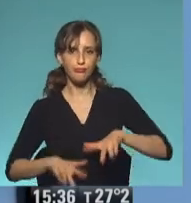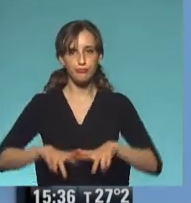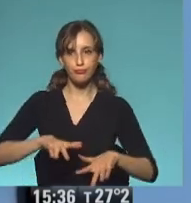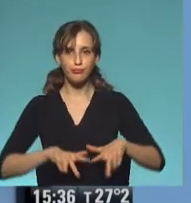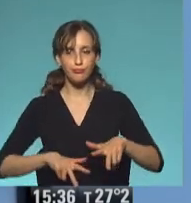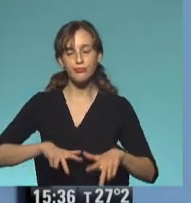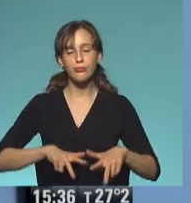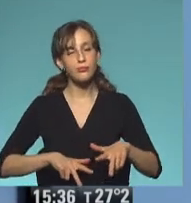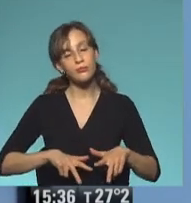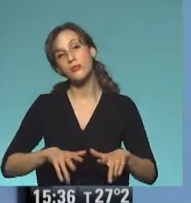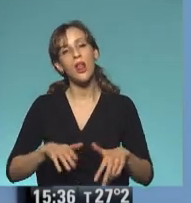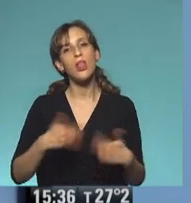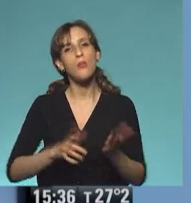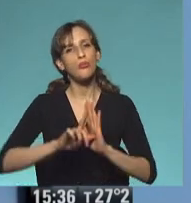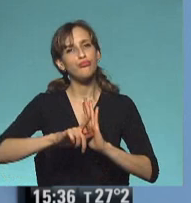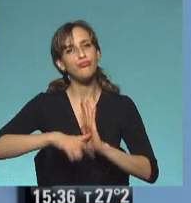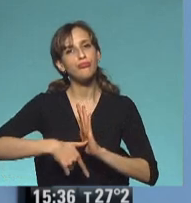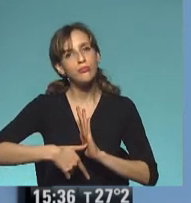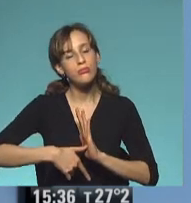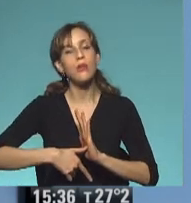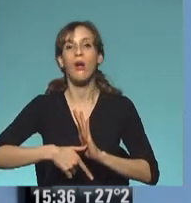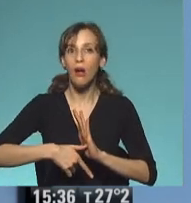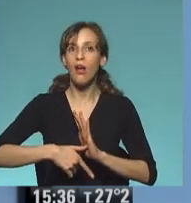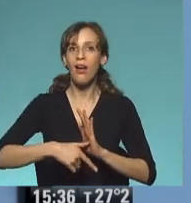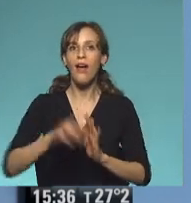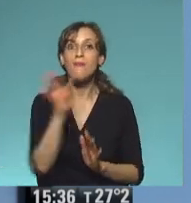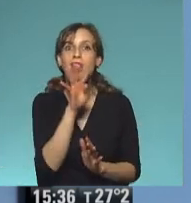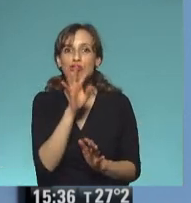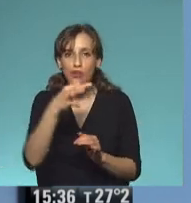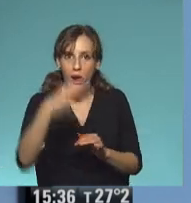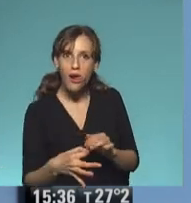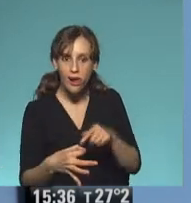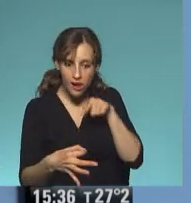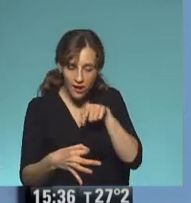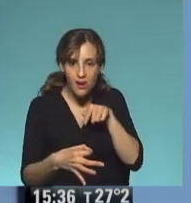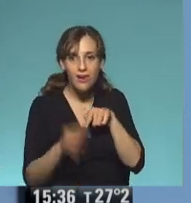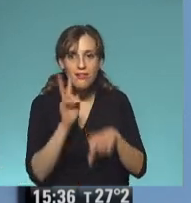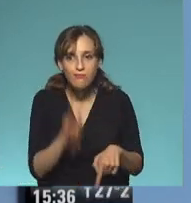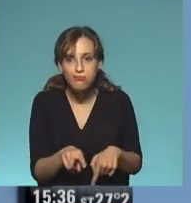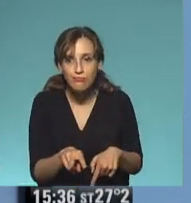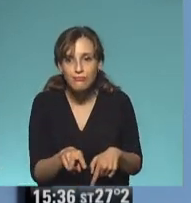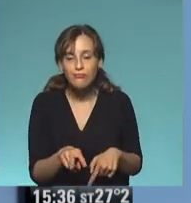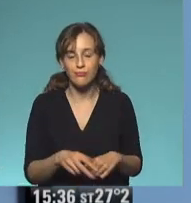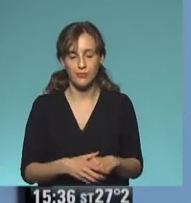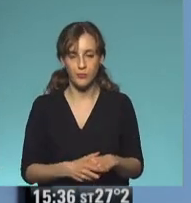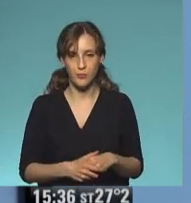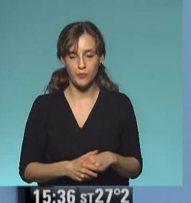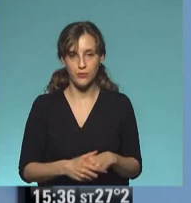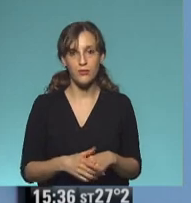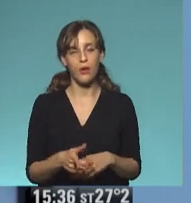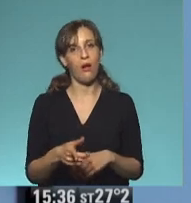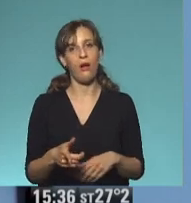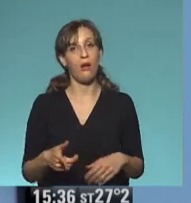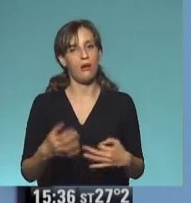A los dos ratitos más o menos, encontró un grano de maíz amarillo panzoncito y de nariz blanca. ¡Qué grano